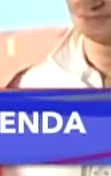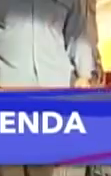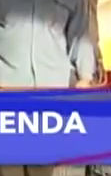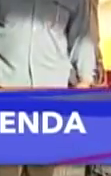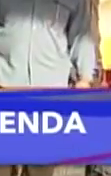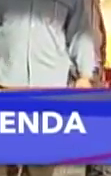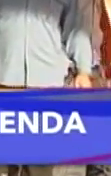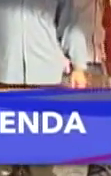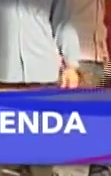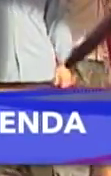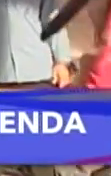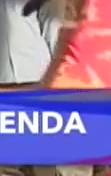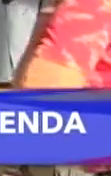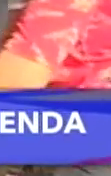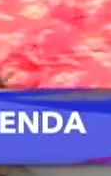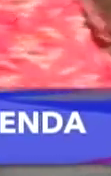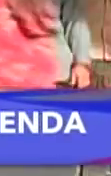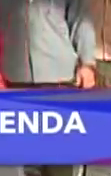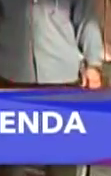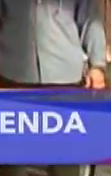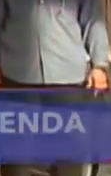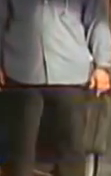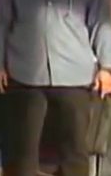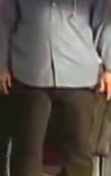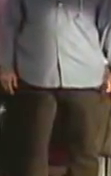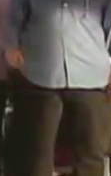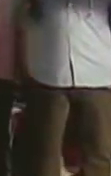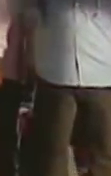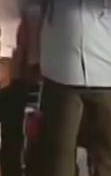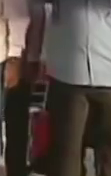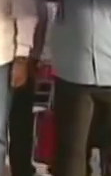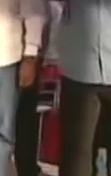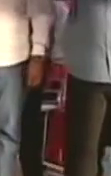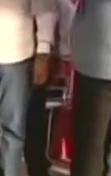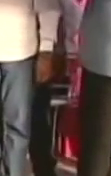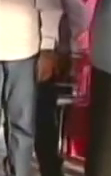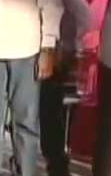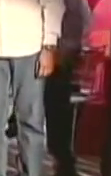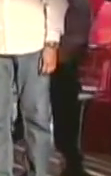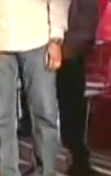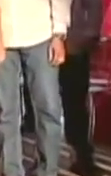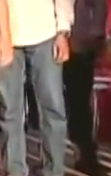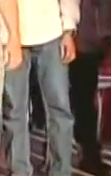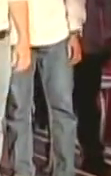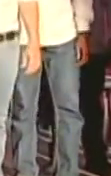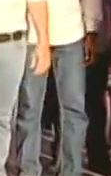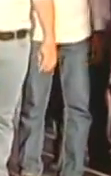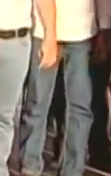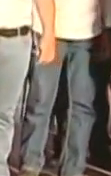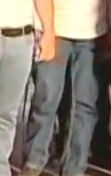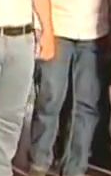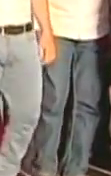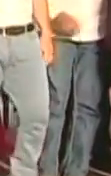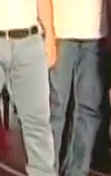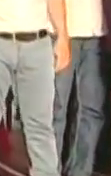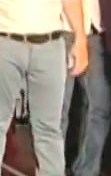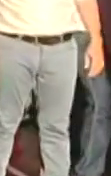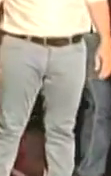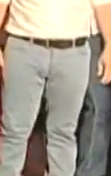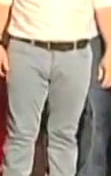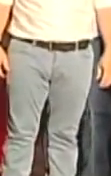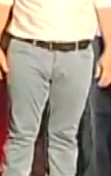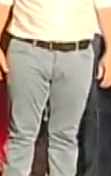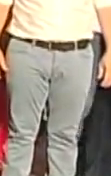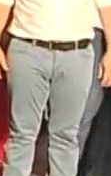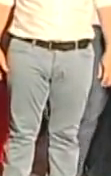preparan grupos terroristas para asesinar y cometer el magnicidio en Venezuela. Dijo que presentarán algunas de